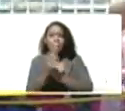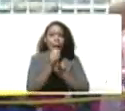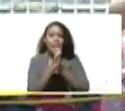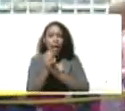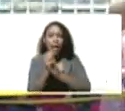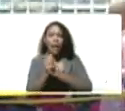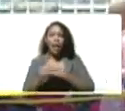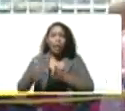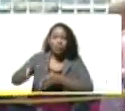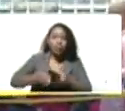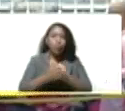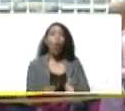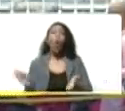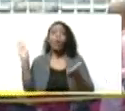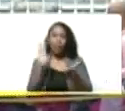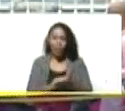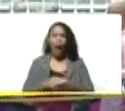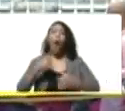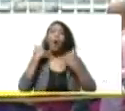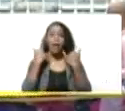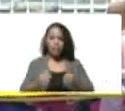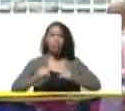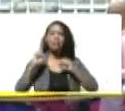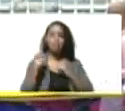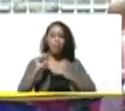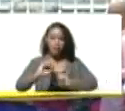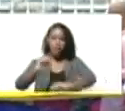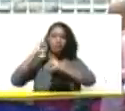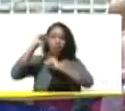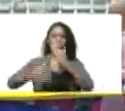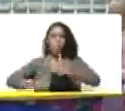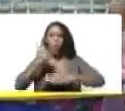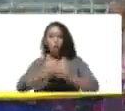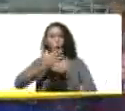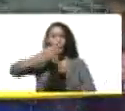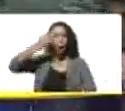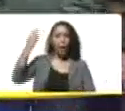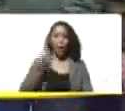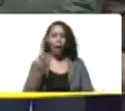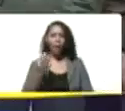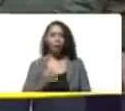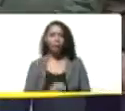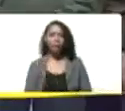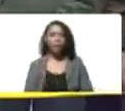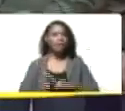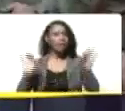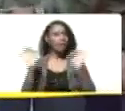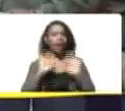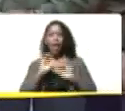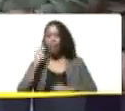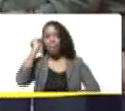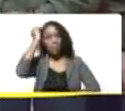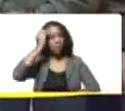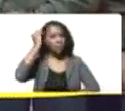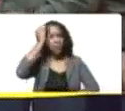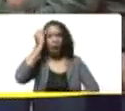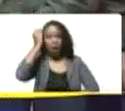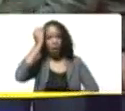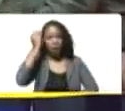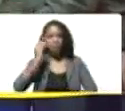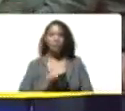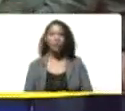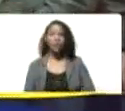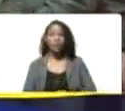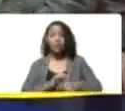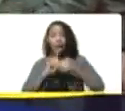de nuevo, ahora sí victorioso con el proyecto original. Nadie se imaginaba que